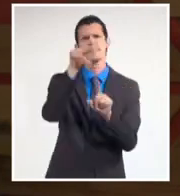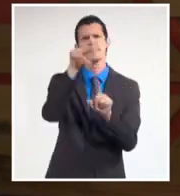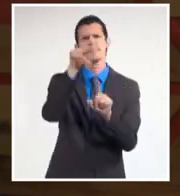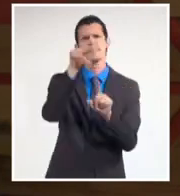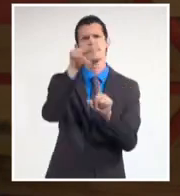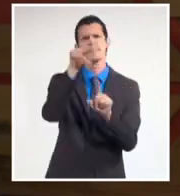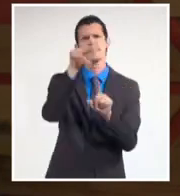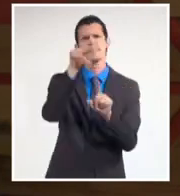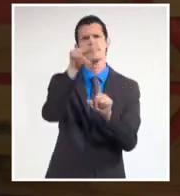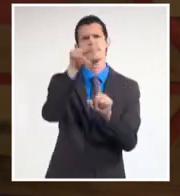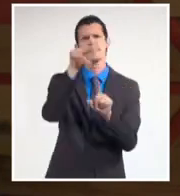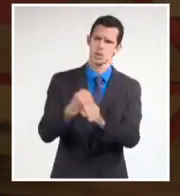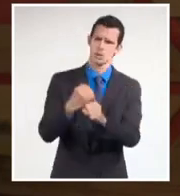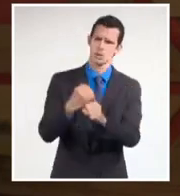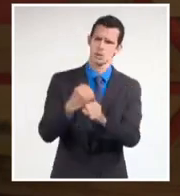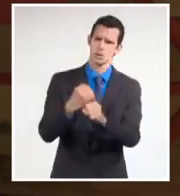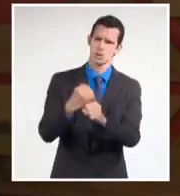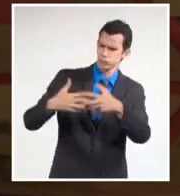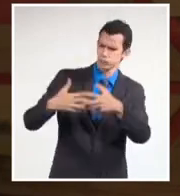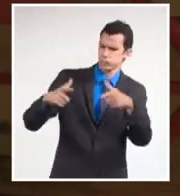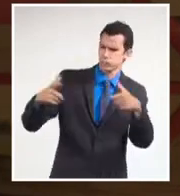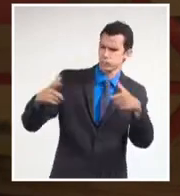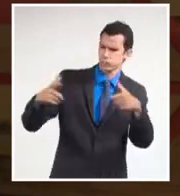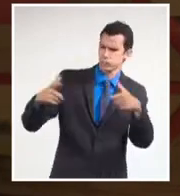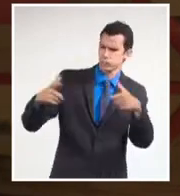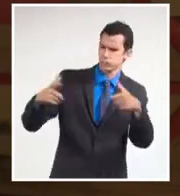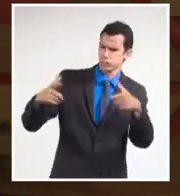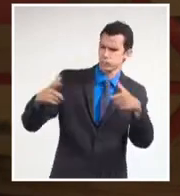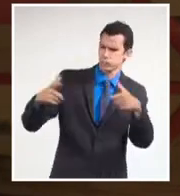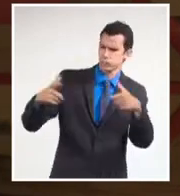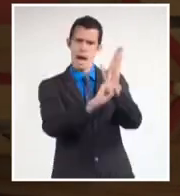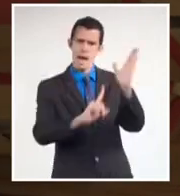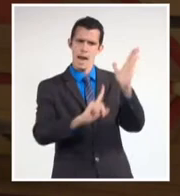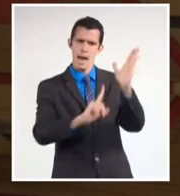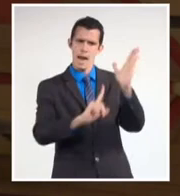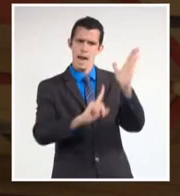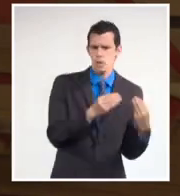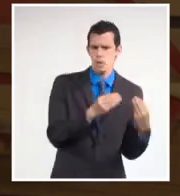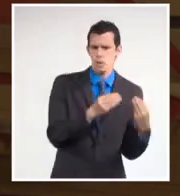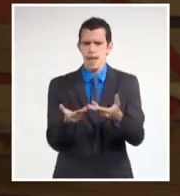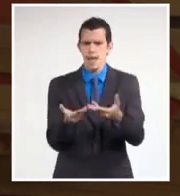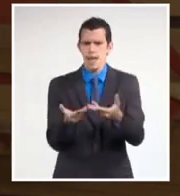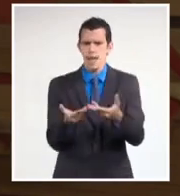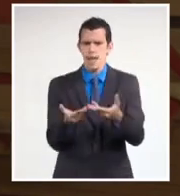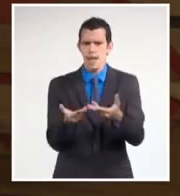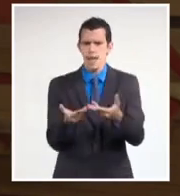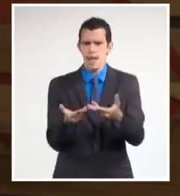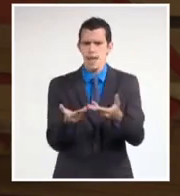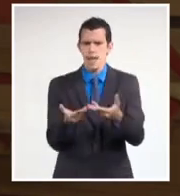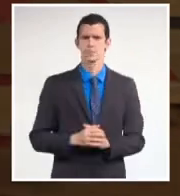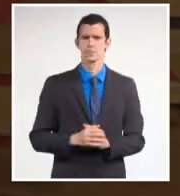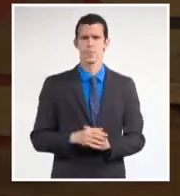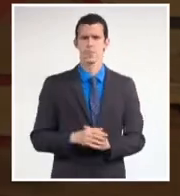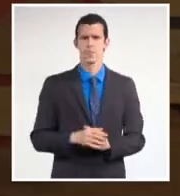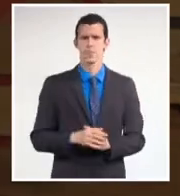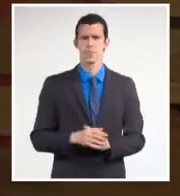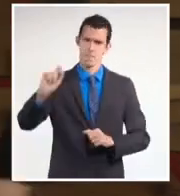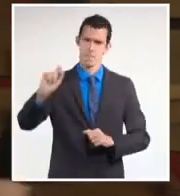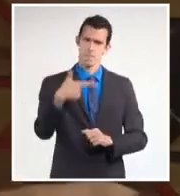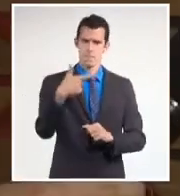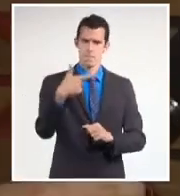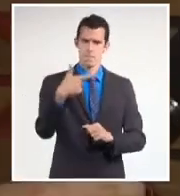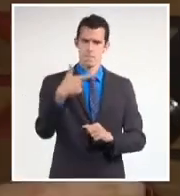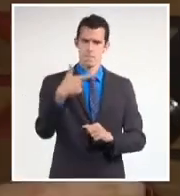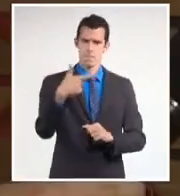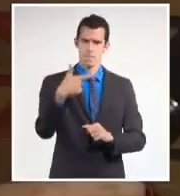eléctrica. Para ampliar sobre este tema, yo doy la bienvenida al viceprimer ministro Jorge Luis Tapia Fonseca. Muy buenas noches.